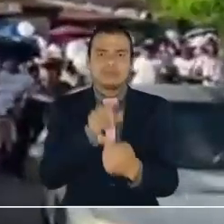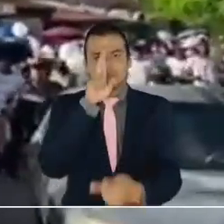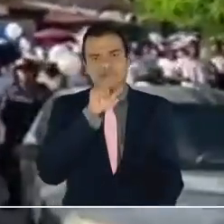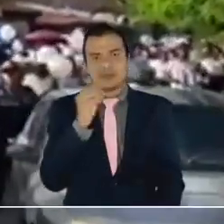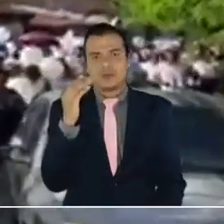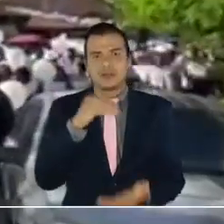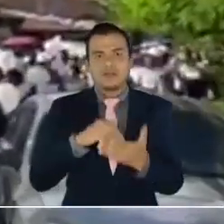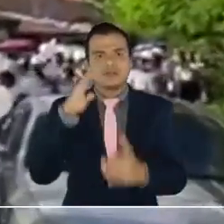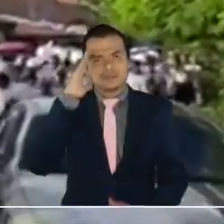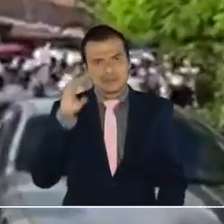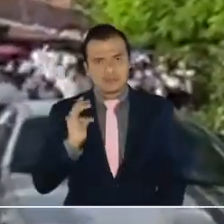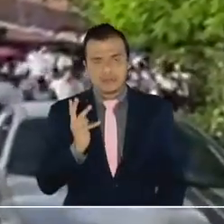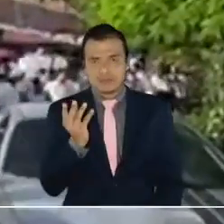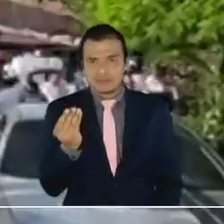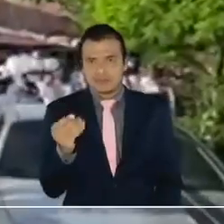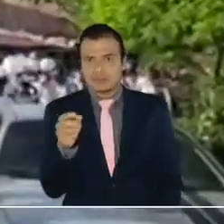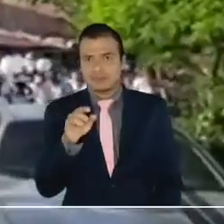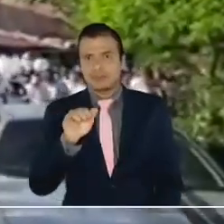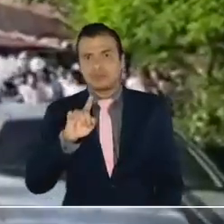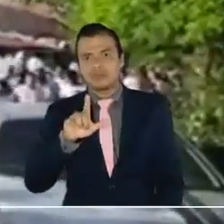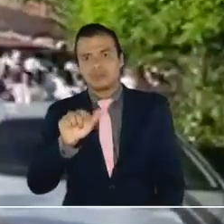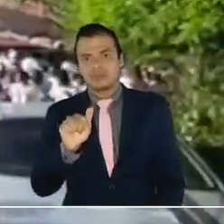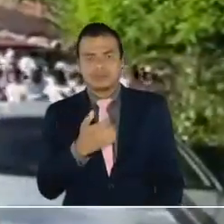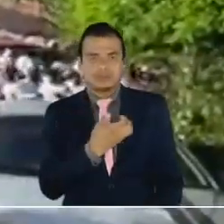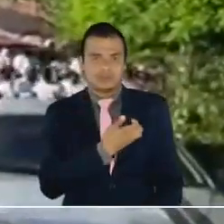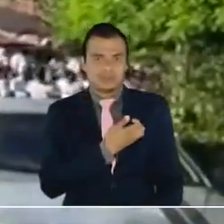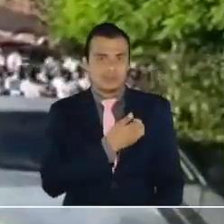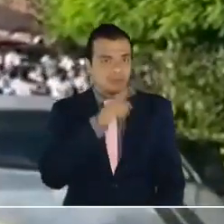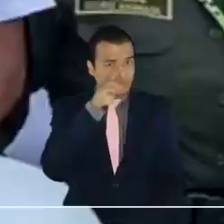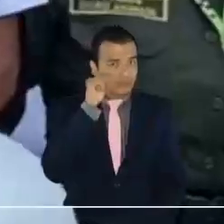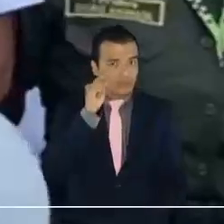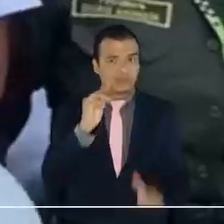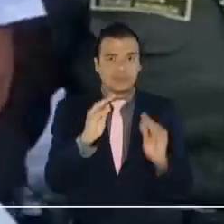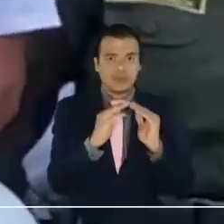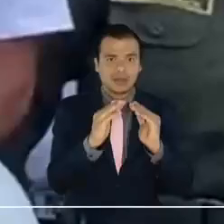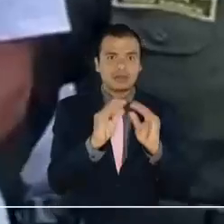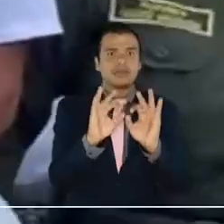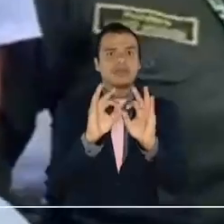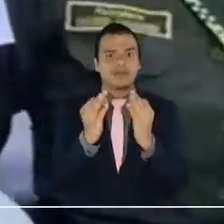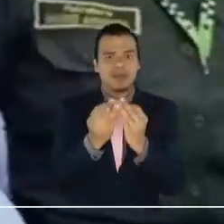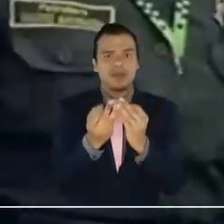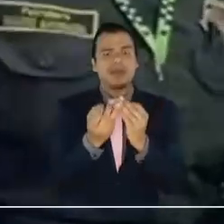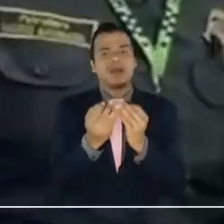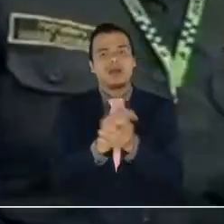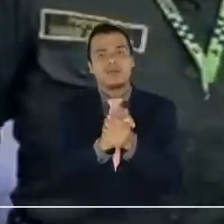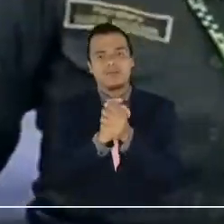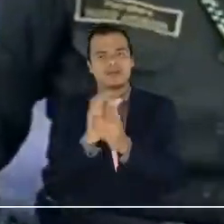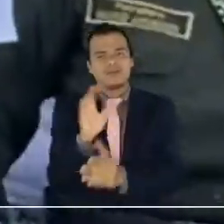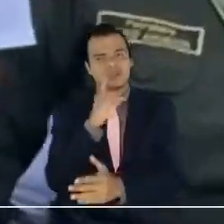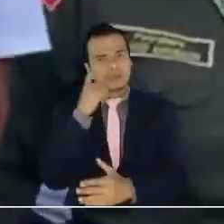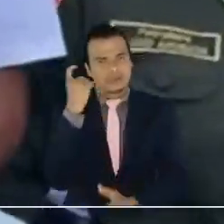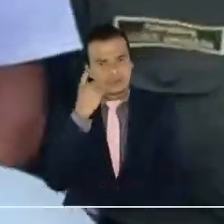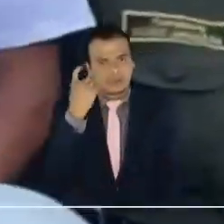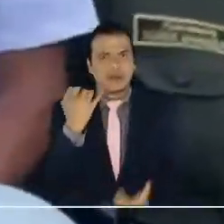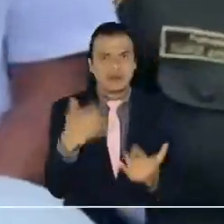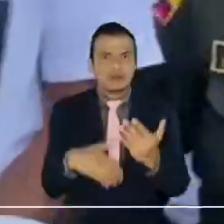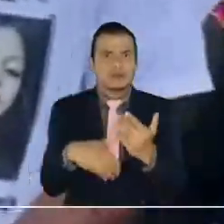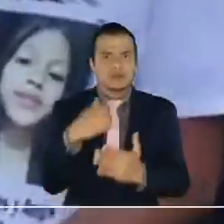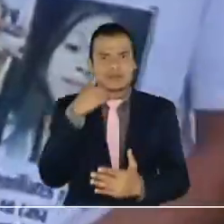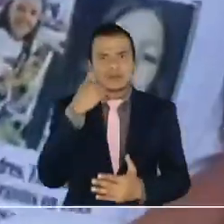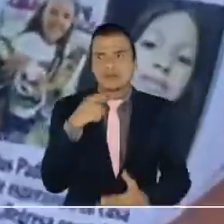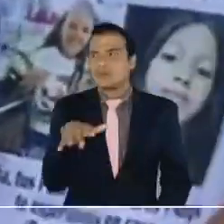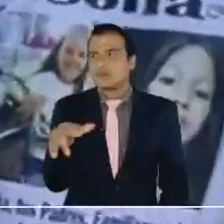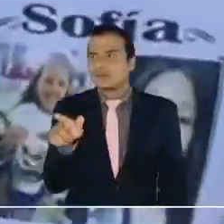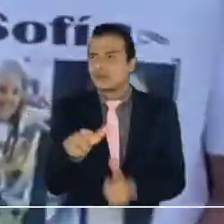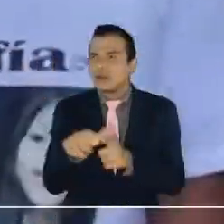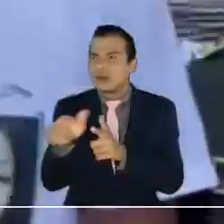la alcaldía de Candelaria, vecinos y amigos siguen tras la pista de Sofía. Hoy volverán a buscarla en los sitios y lugares más